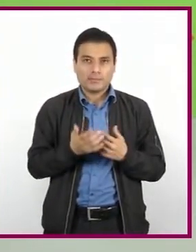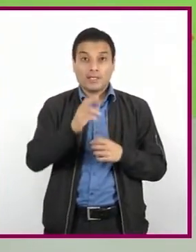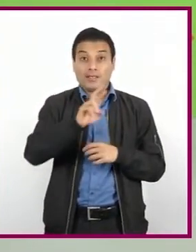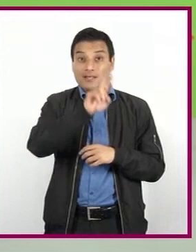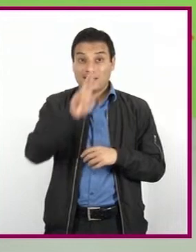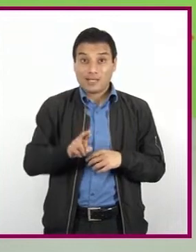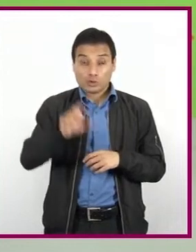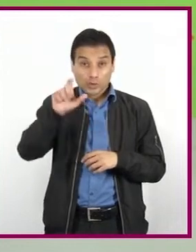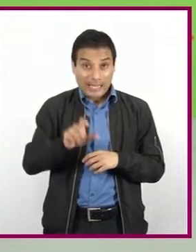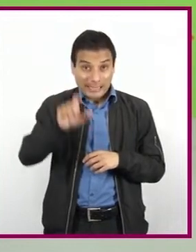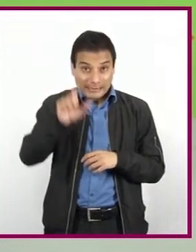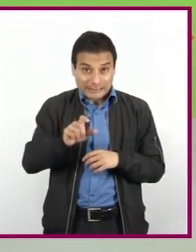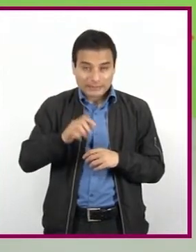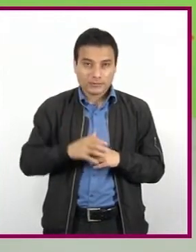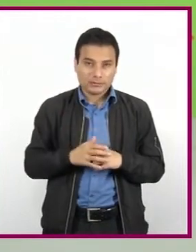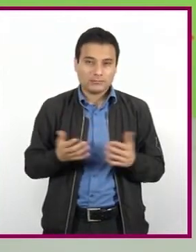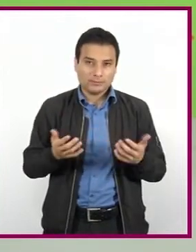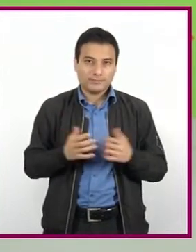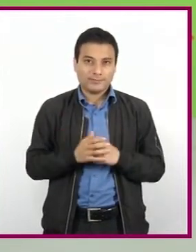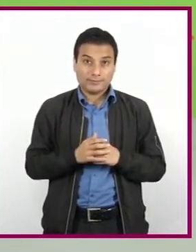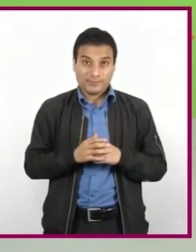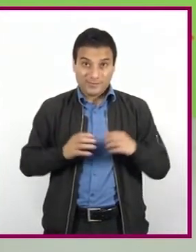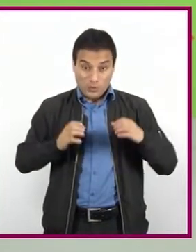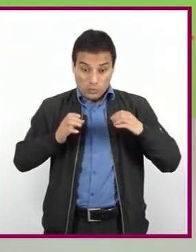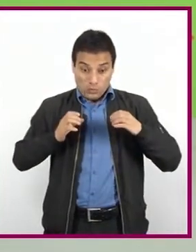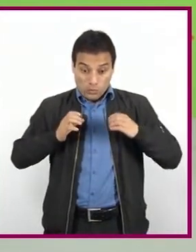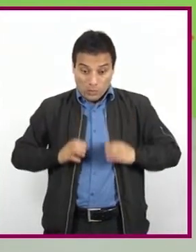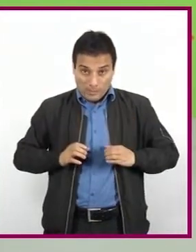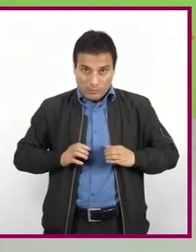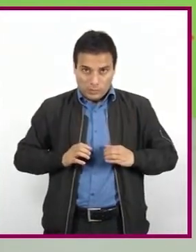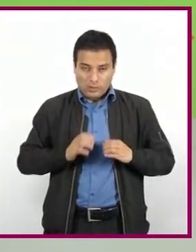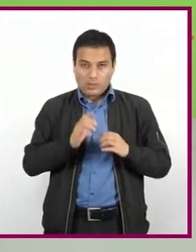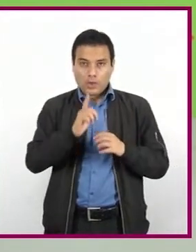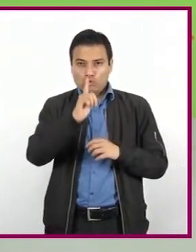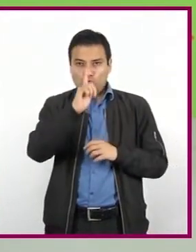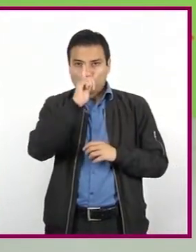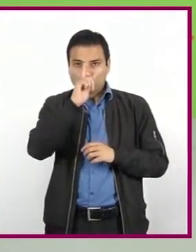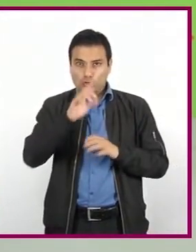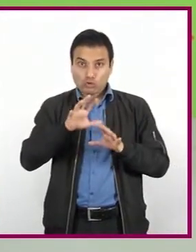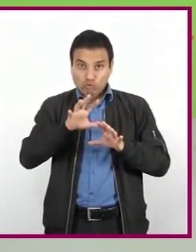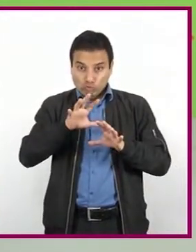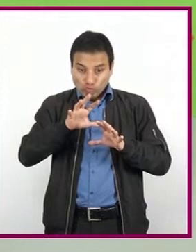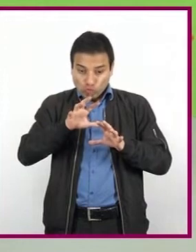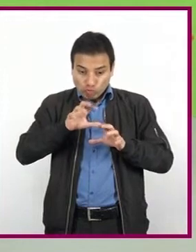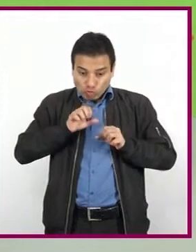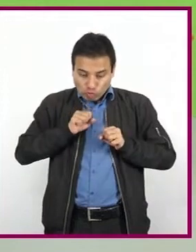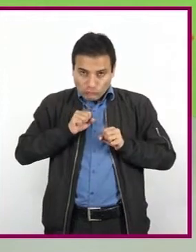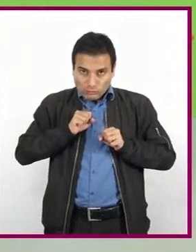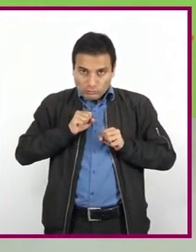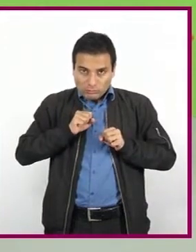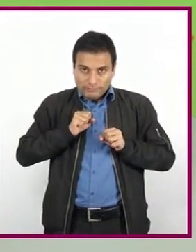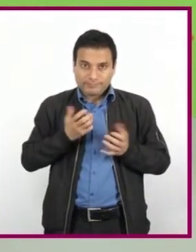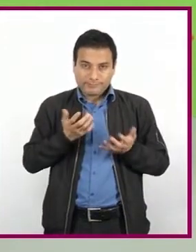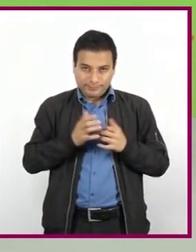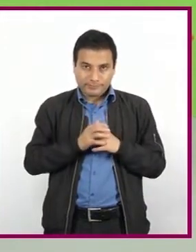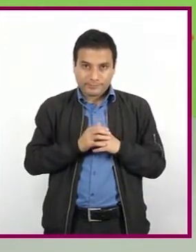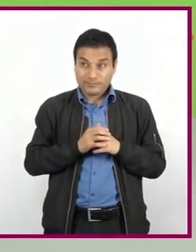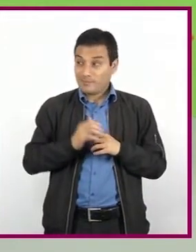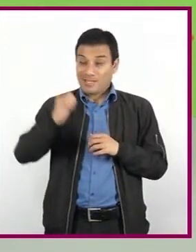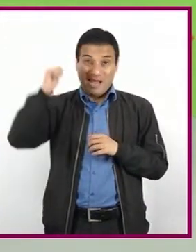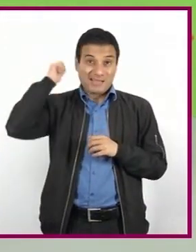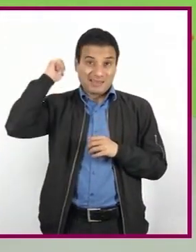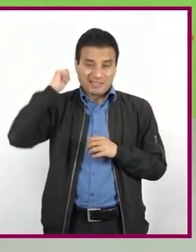X absorbidos por los tejidos del paciente y los que pasan a través de él para llegar al